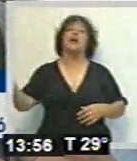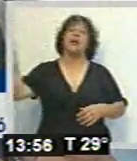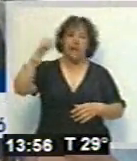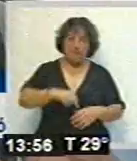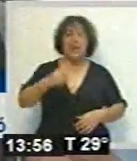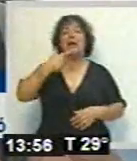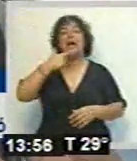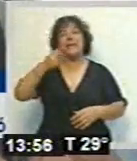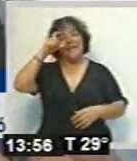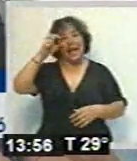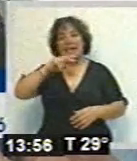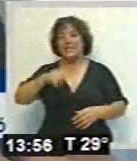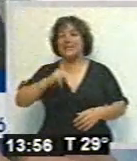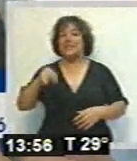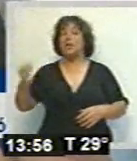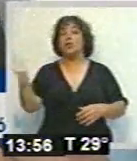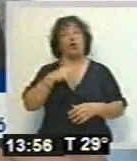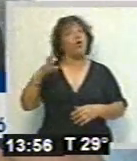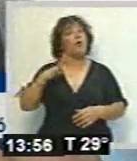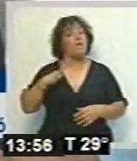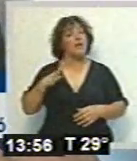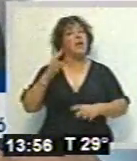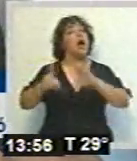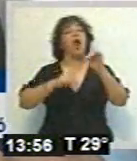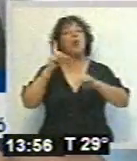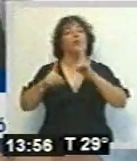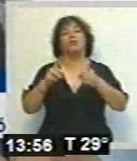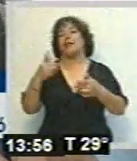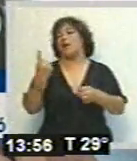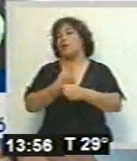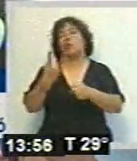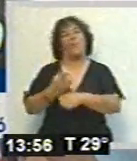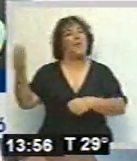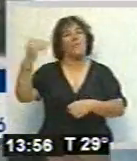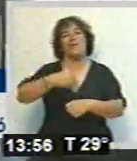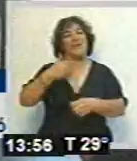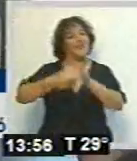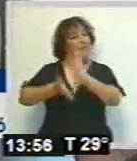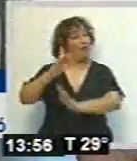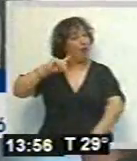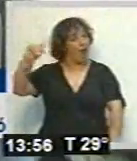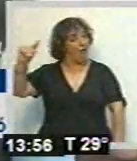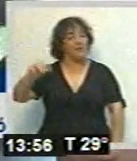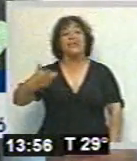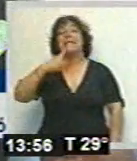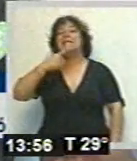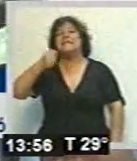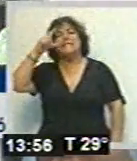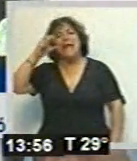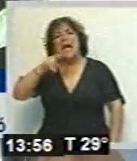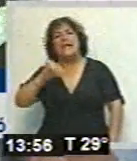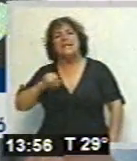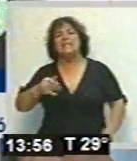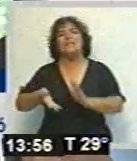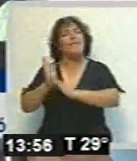Sáenz y que vengan todos los demás que faltan. Y algunos ya no tienen retorno, pues se han ido muy lejos. Sáenz se fue, ¿no? No,